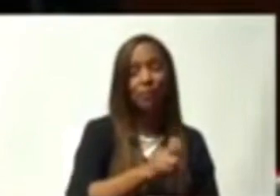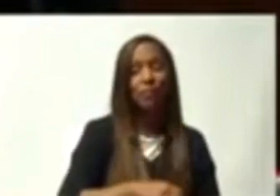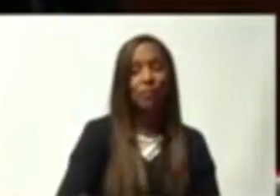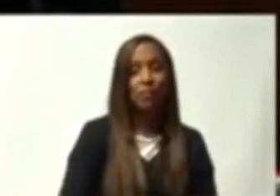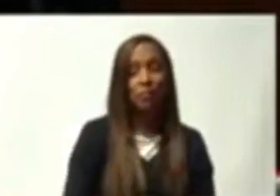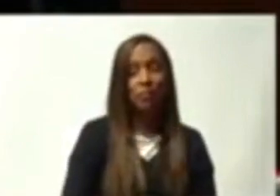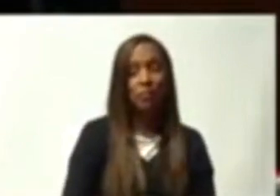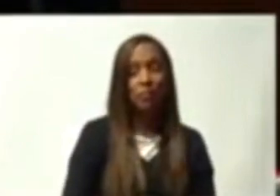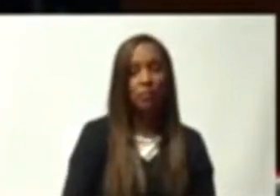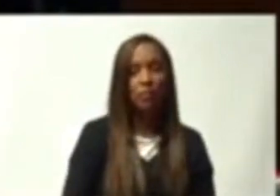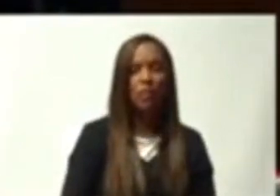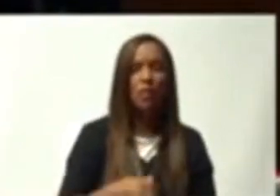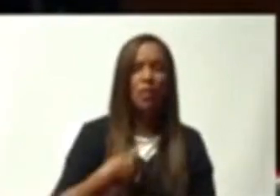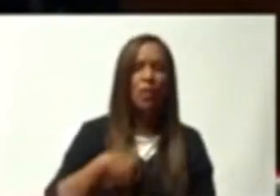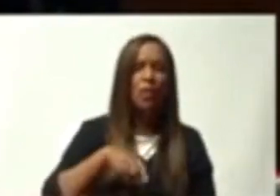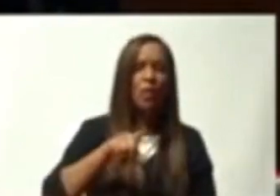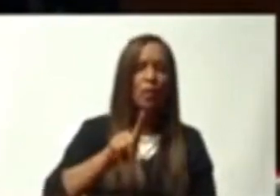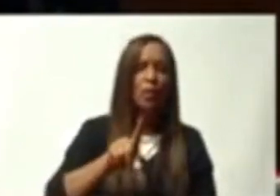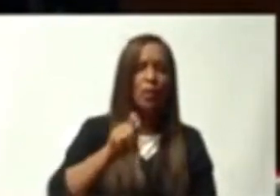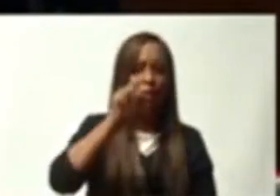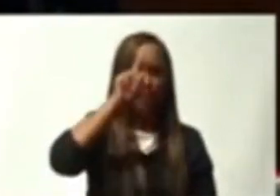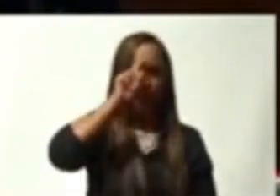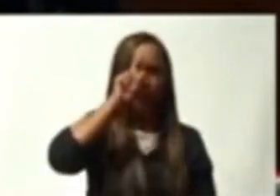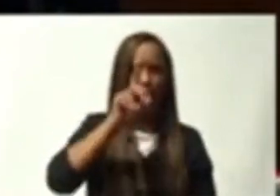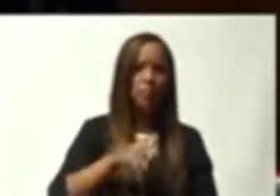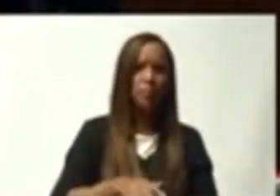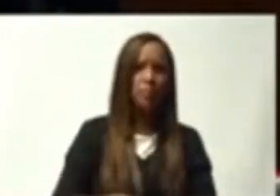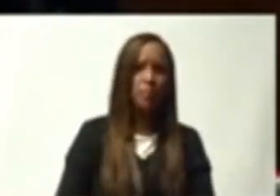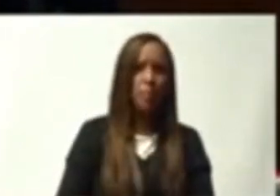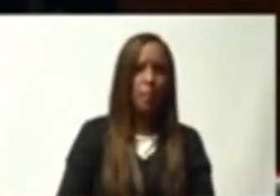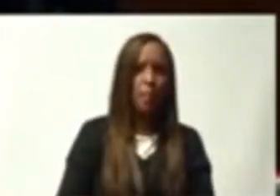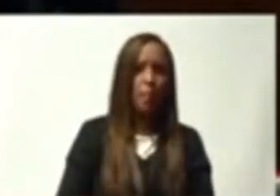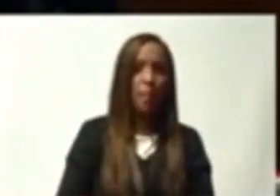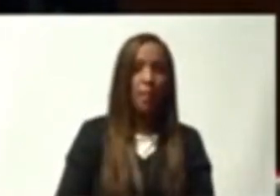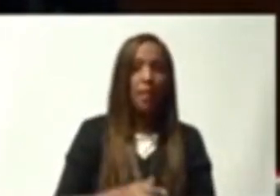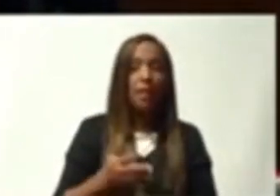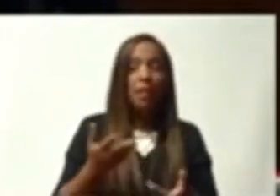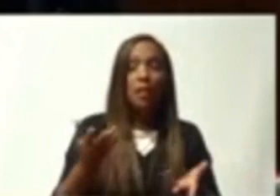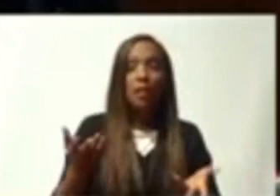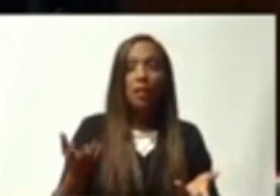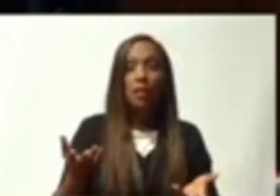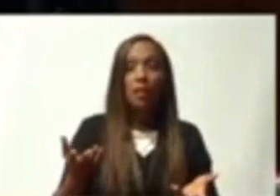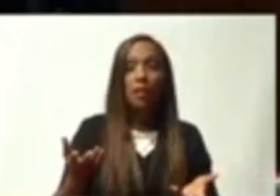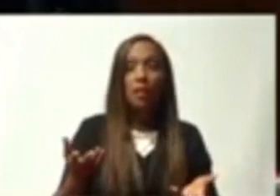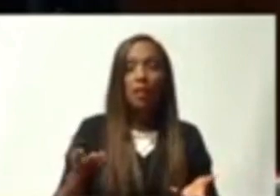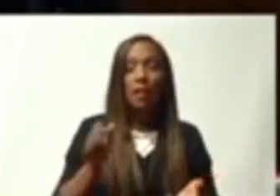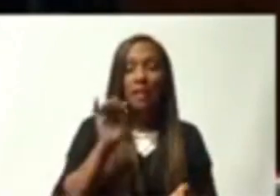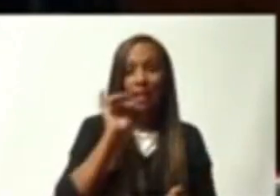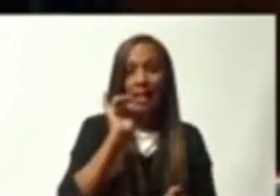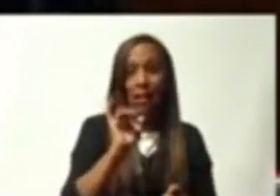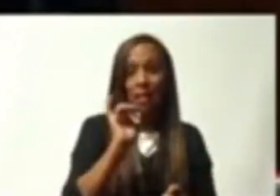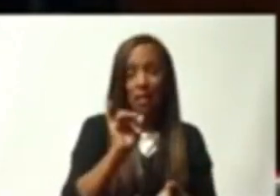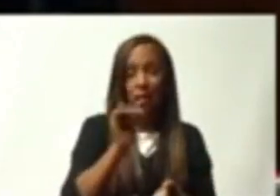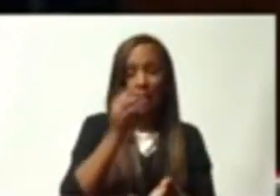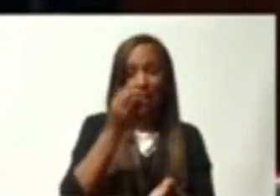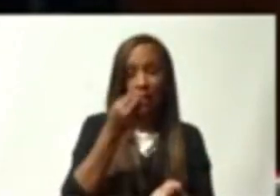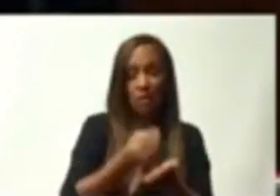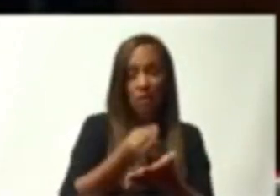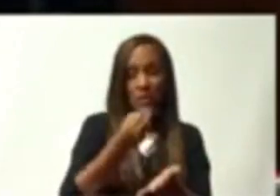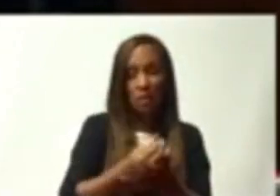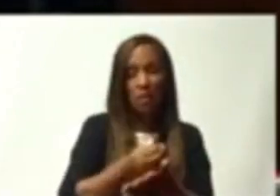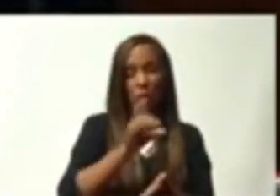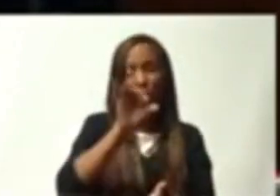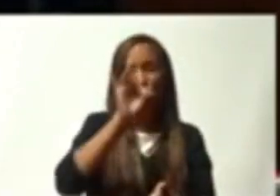transporte, ¿qué hizo el Congreso para que esos casi 8.000 millones de